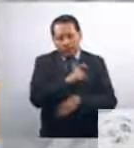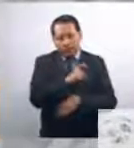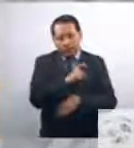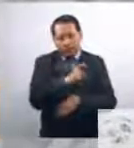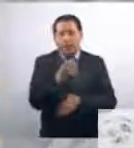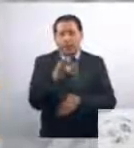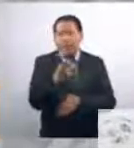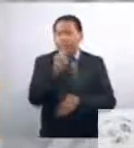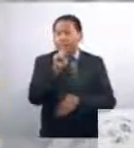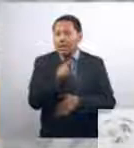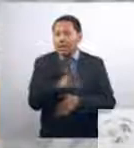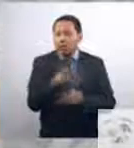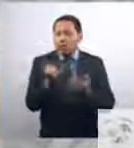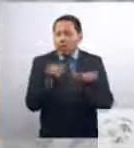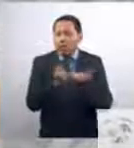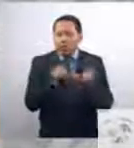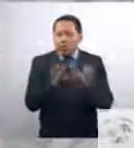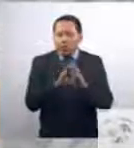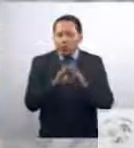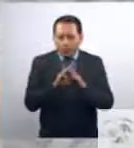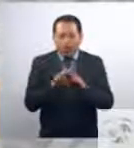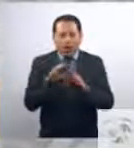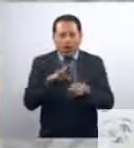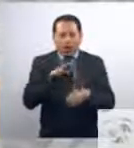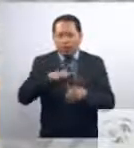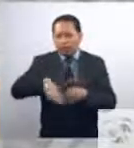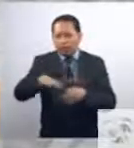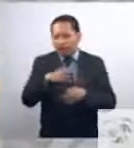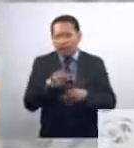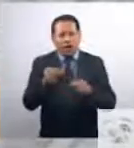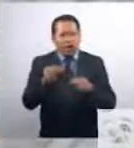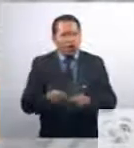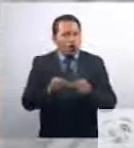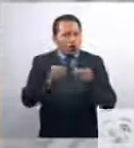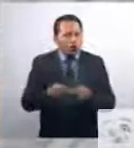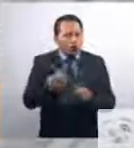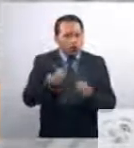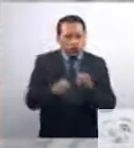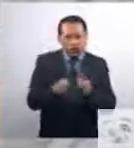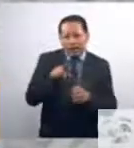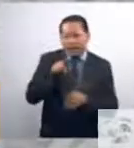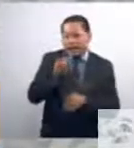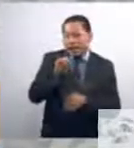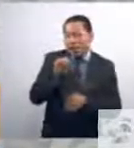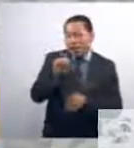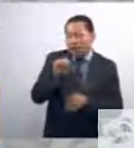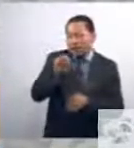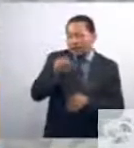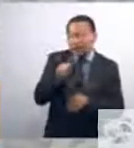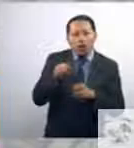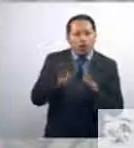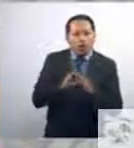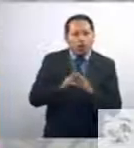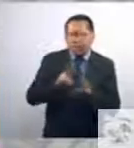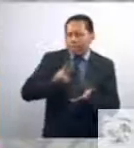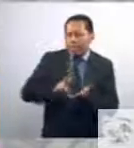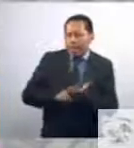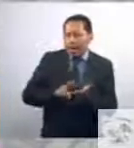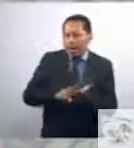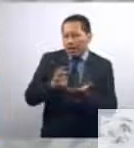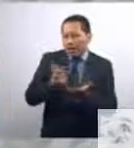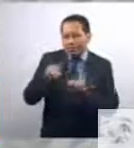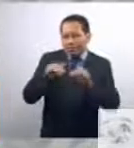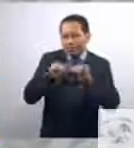paralelamente especulaciones en el mercado lácteo que va a Liconsa como uno de los precios de referencia y